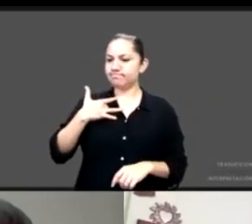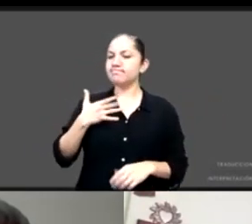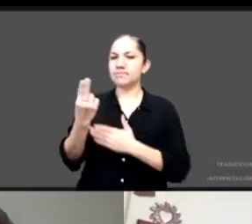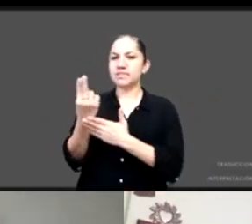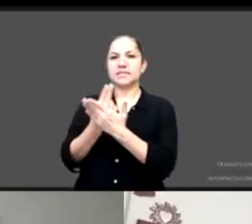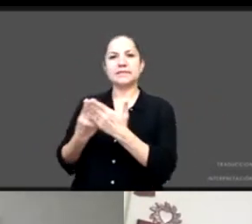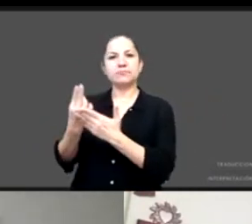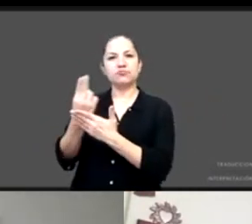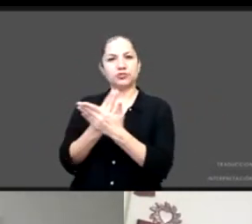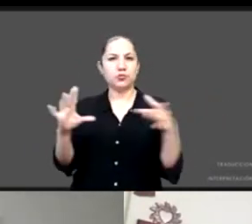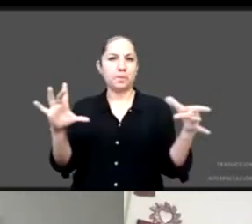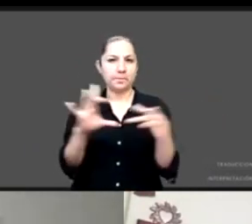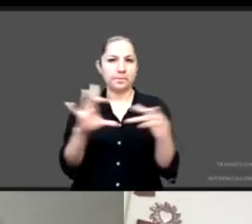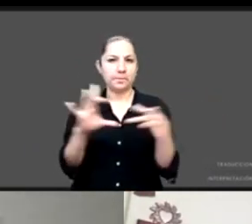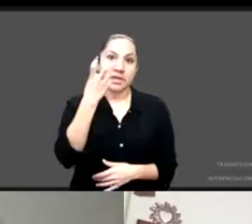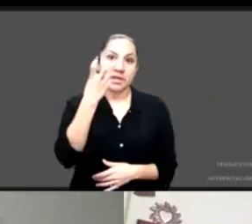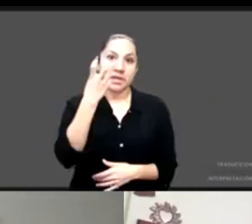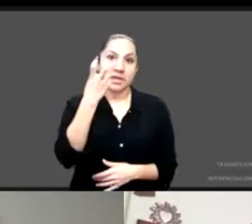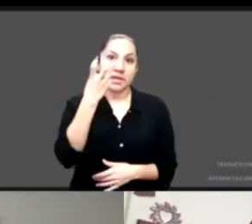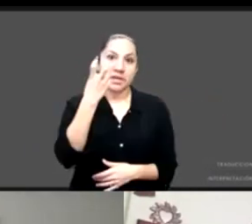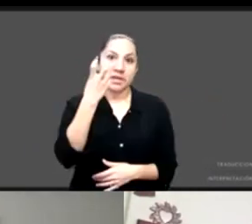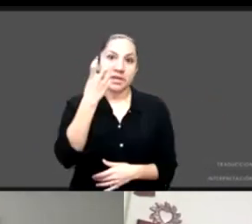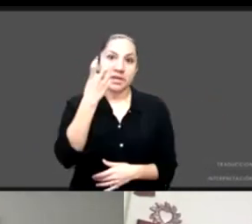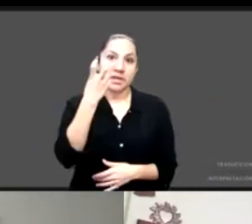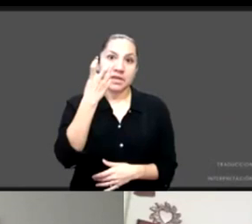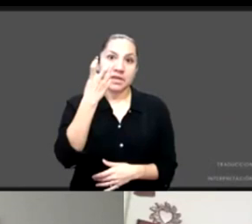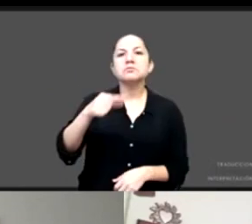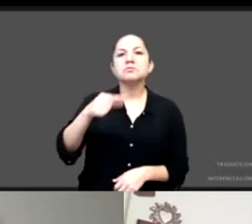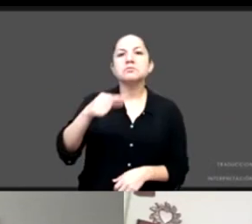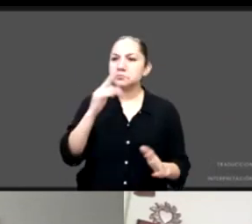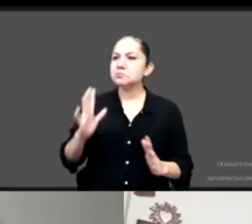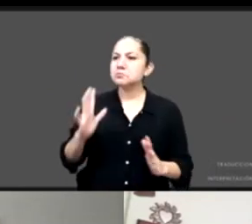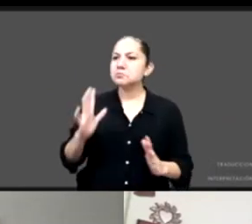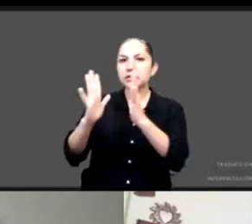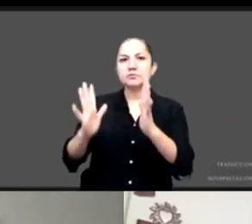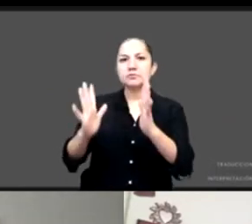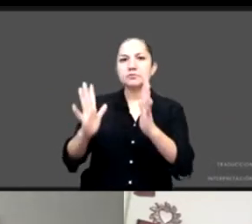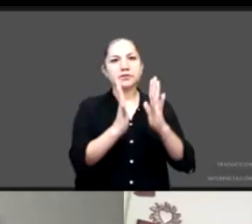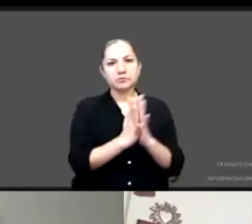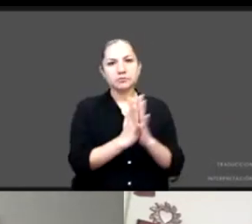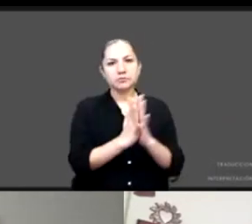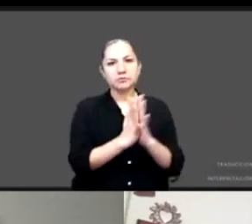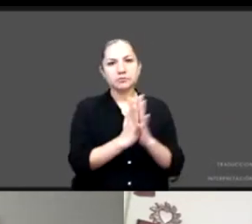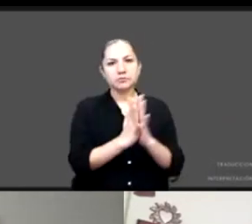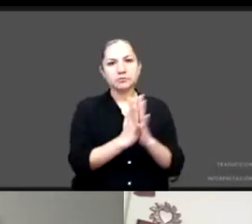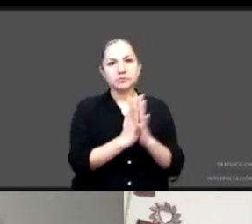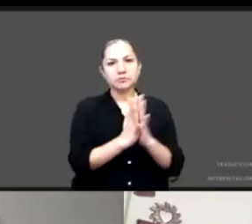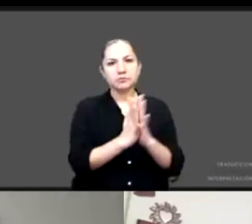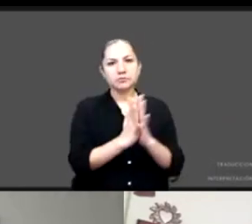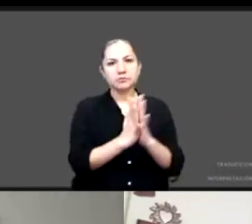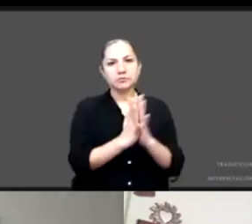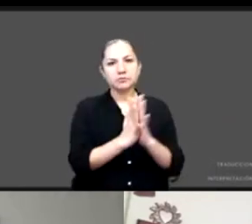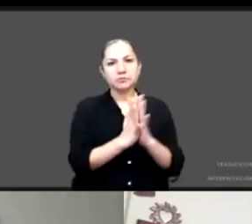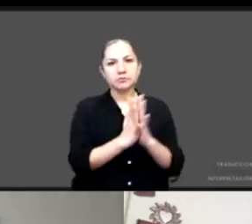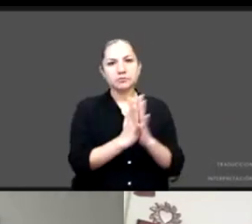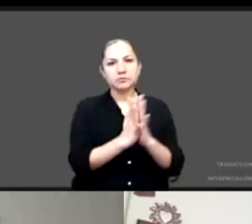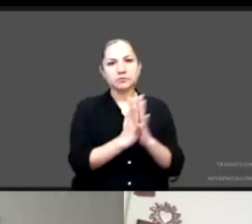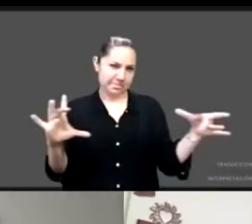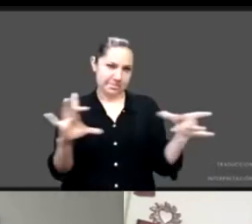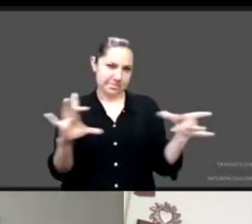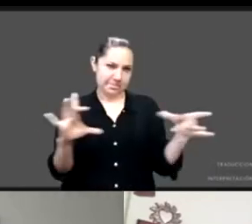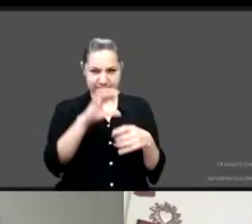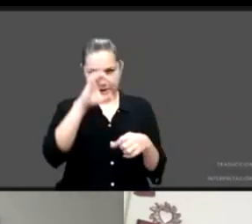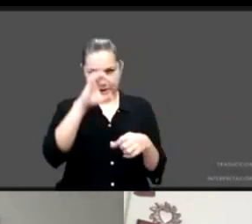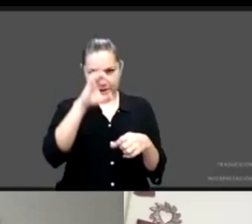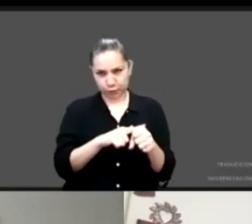una dimensión participativa en la elaboración de estas ilustraciones, pero nos parece importante también que un ejercicio